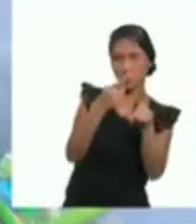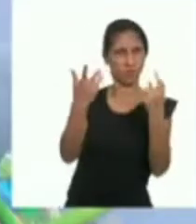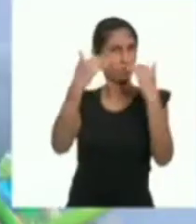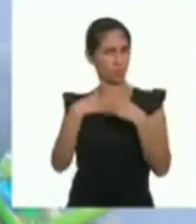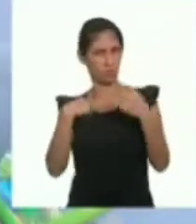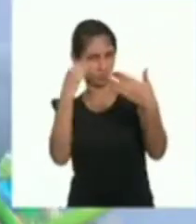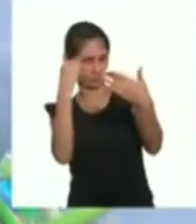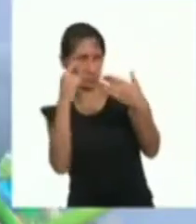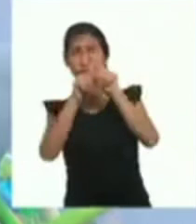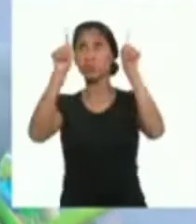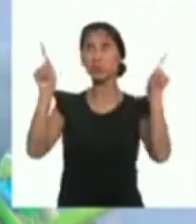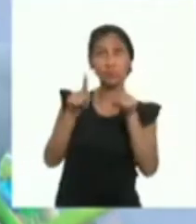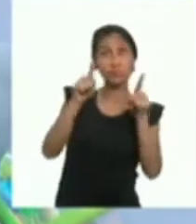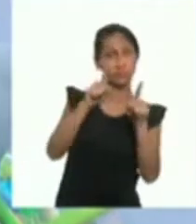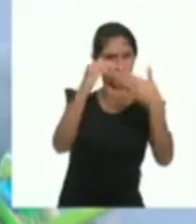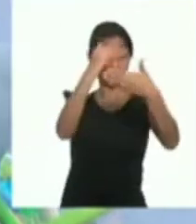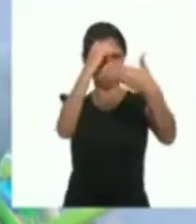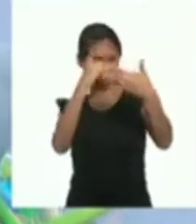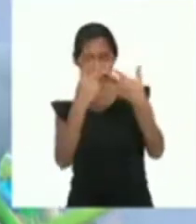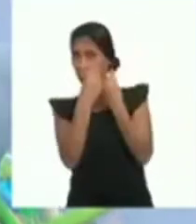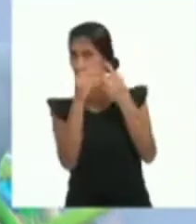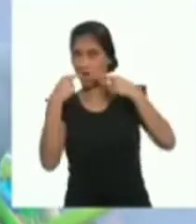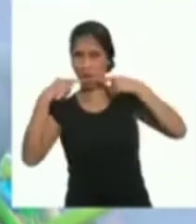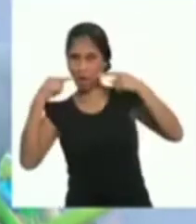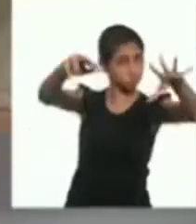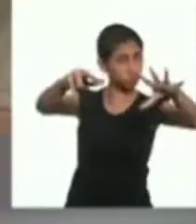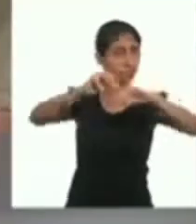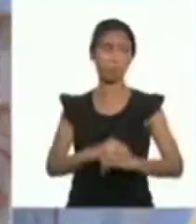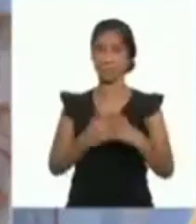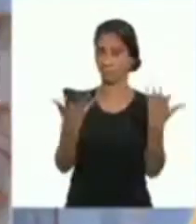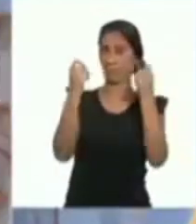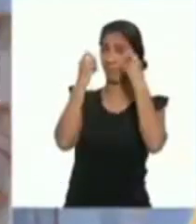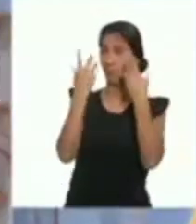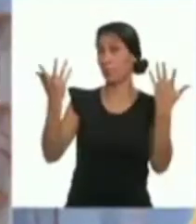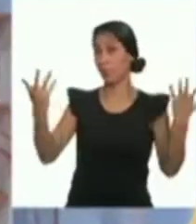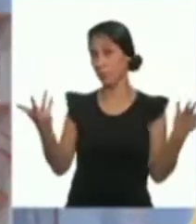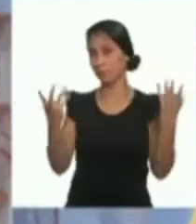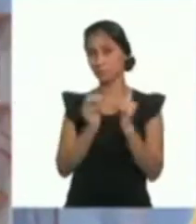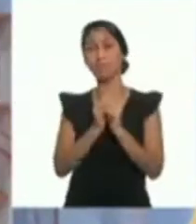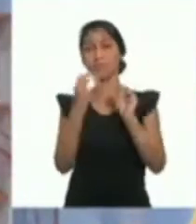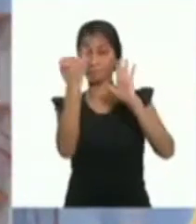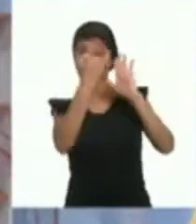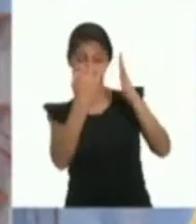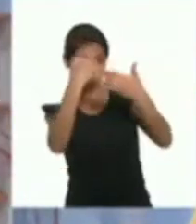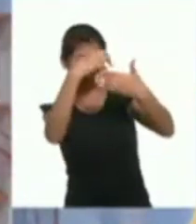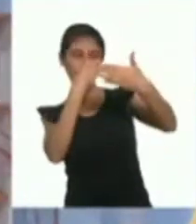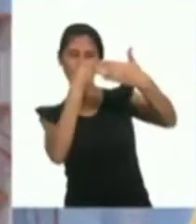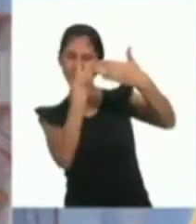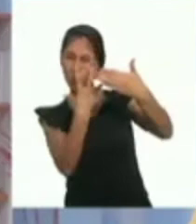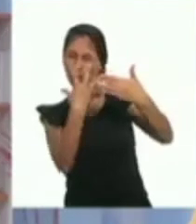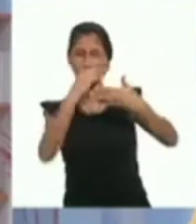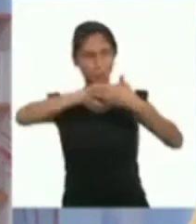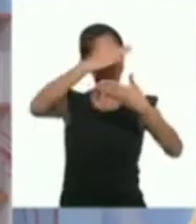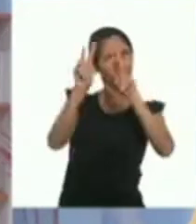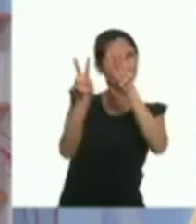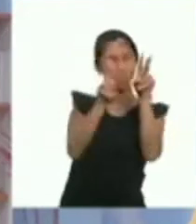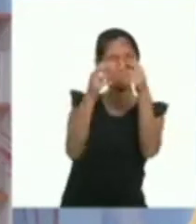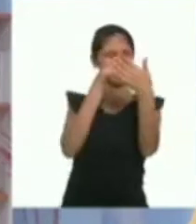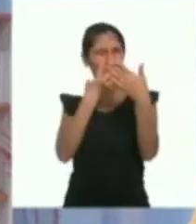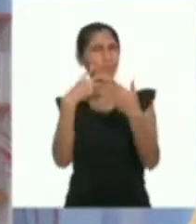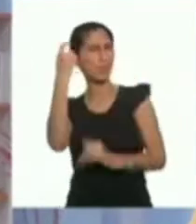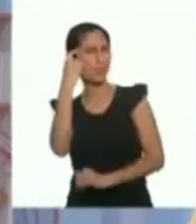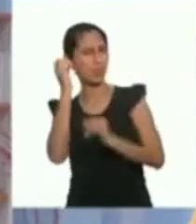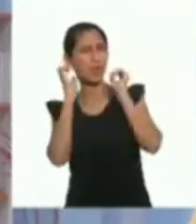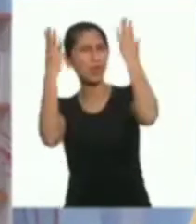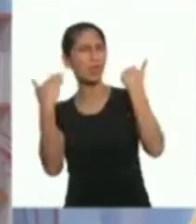que una propuesta como un collage pueda contener tanta información. ¡Qué gran potencial de una obra de arte para hacernos reflexionar así! Pienso